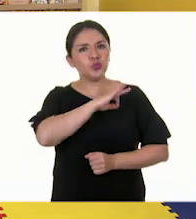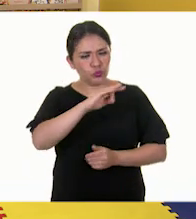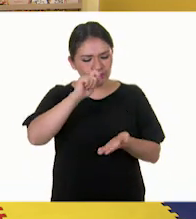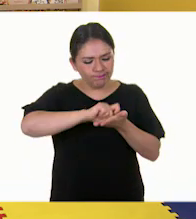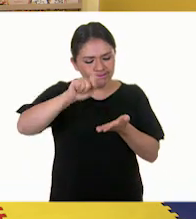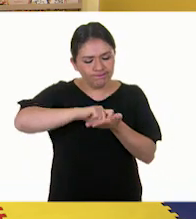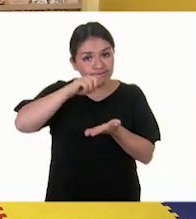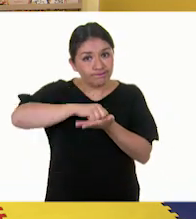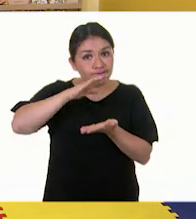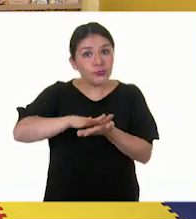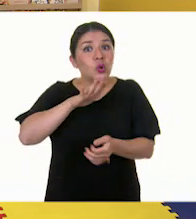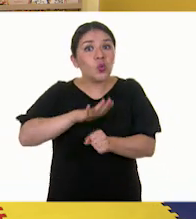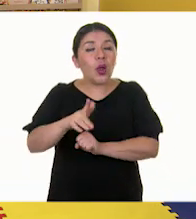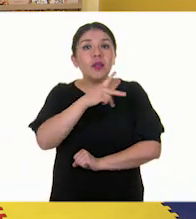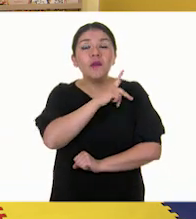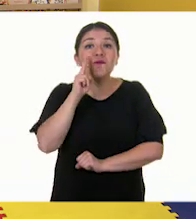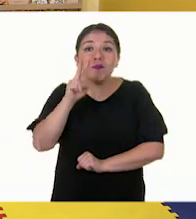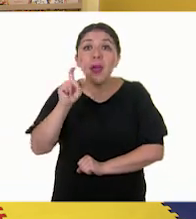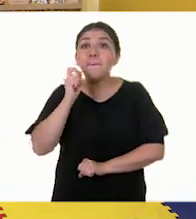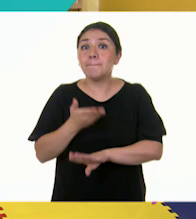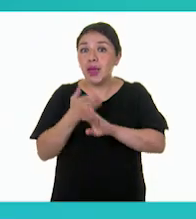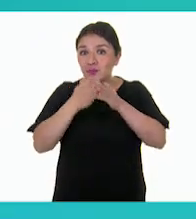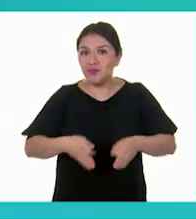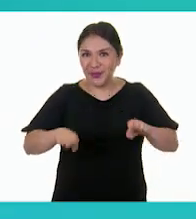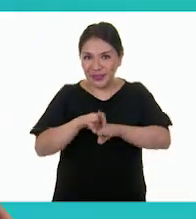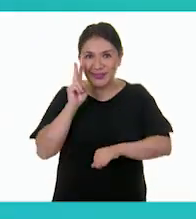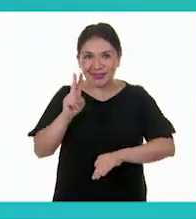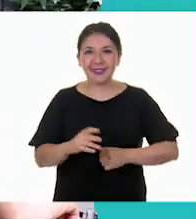tomar nota de aquello que les parezca importante.